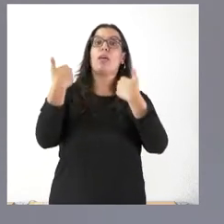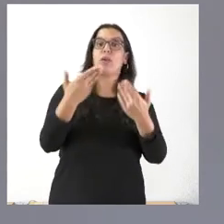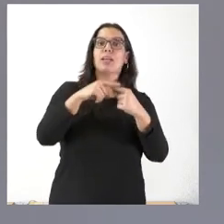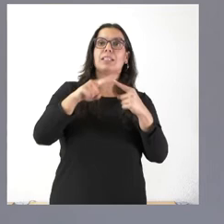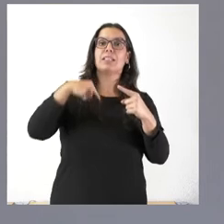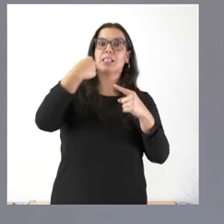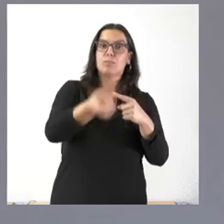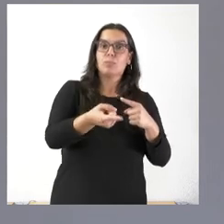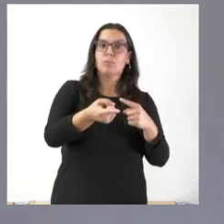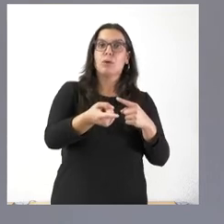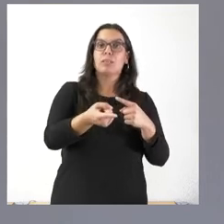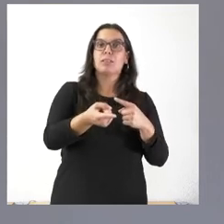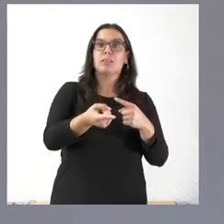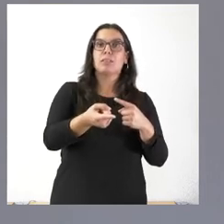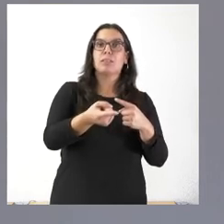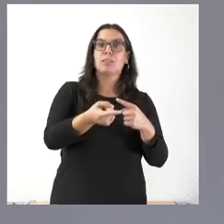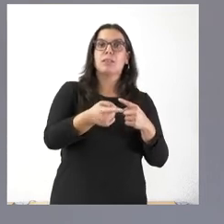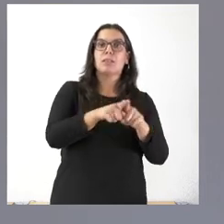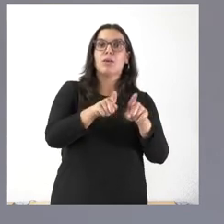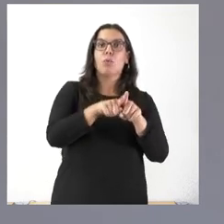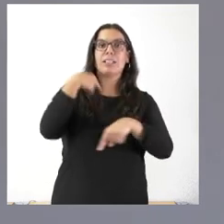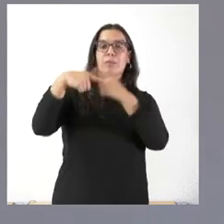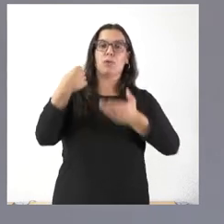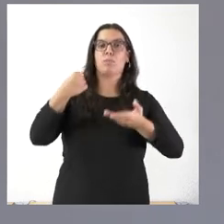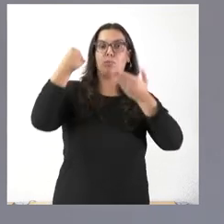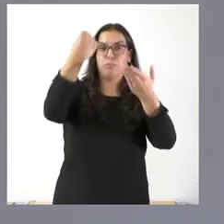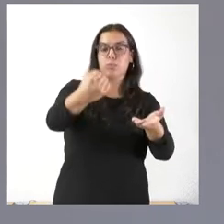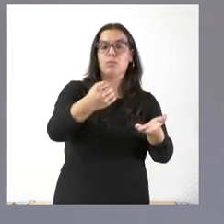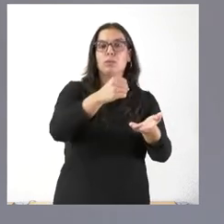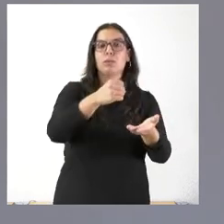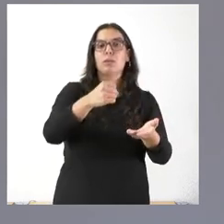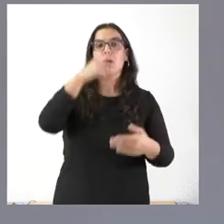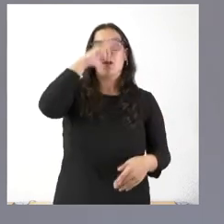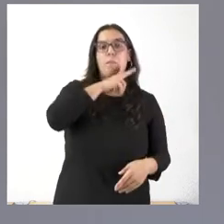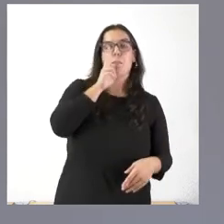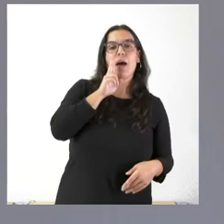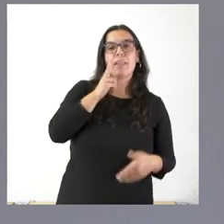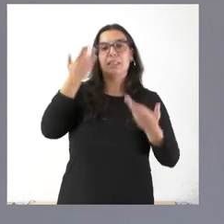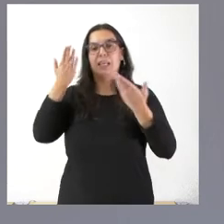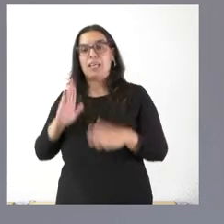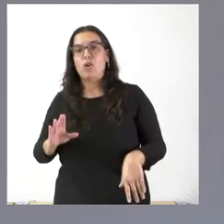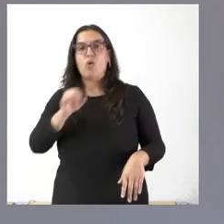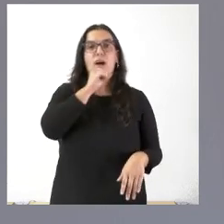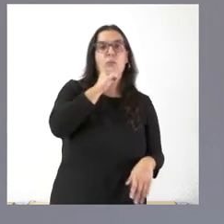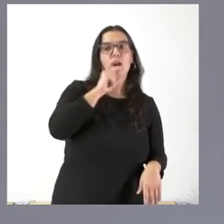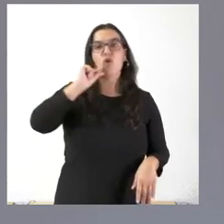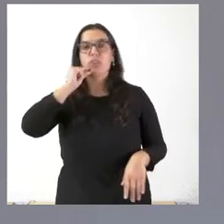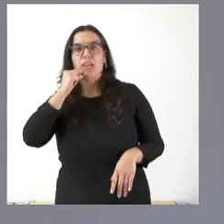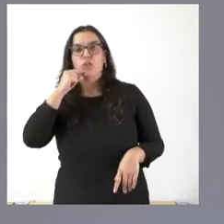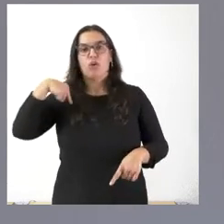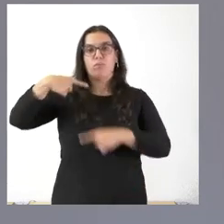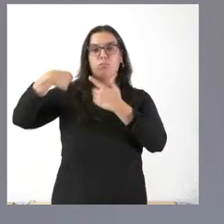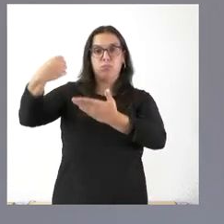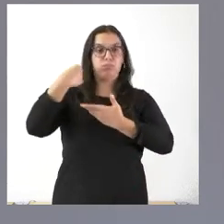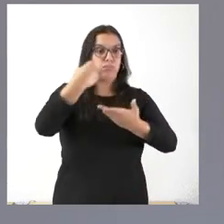posteriormente en recaudación para la Administración en forma de transmisiones patrimoniales. Padres que donaban a hijos, abuelos que donaban a nietos y estos con esa